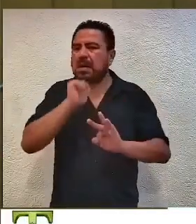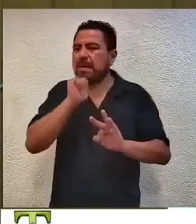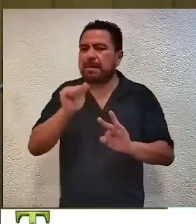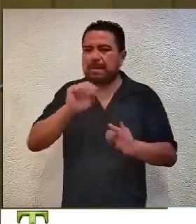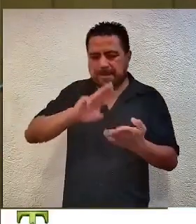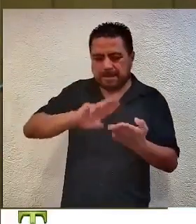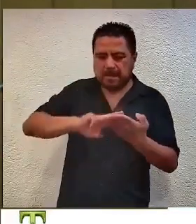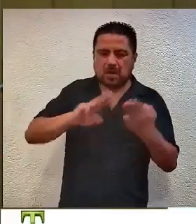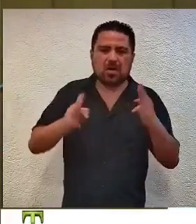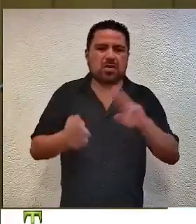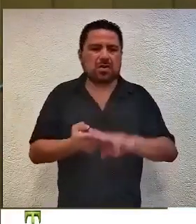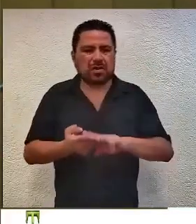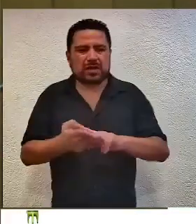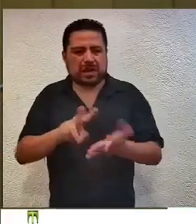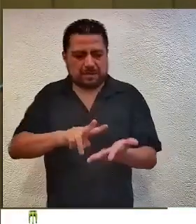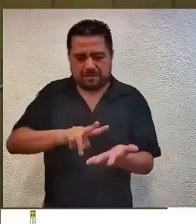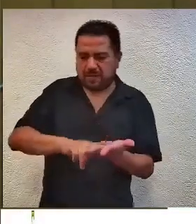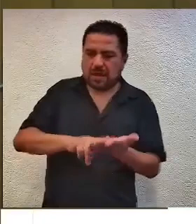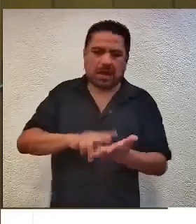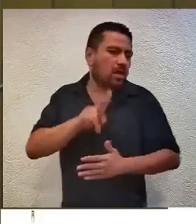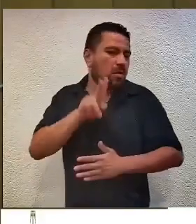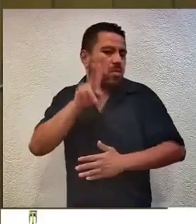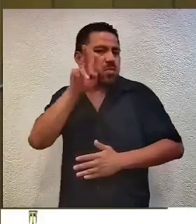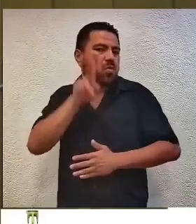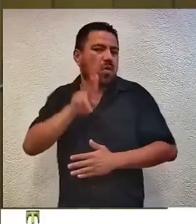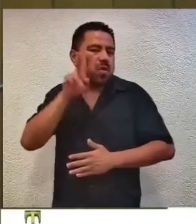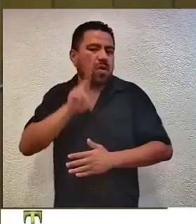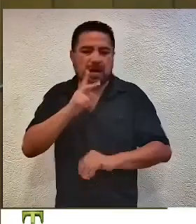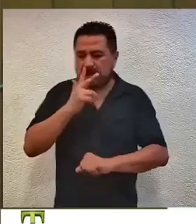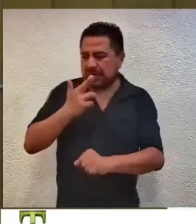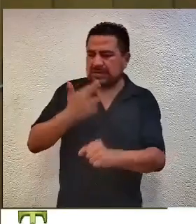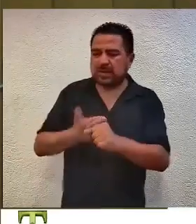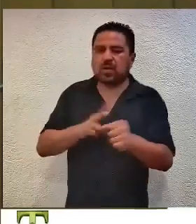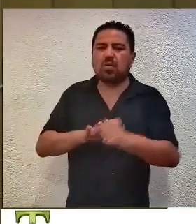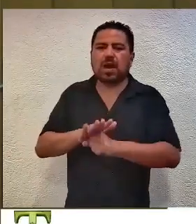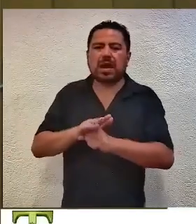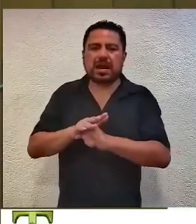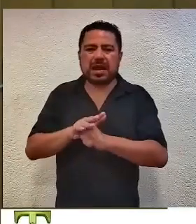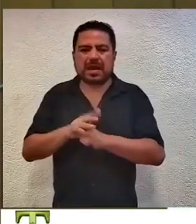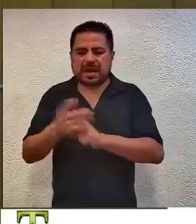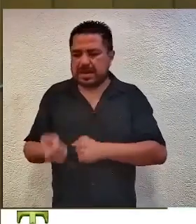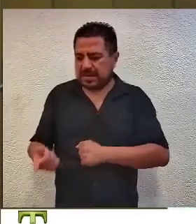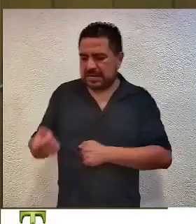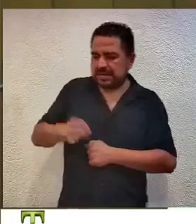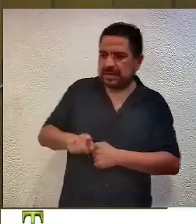motivación, indebida valoración de las pruebas e incompetencia del órgano responsable